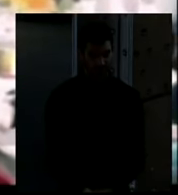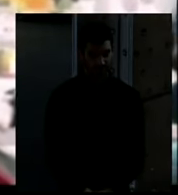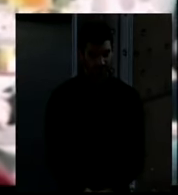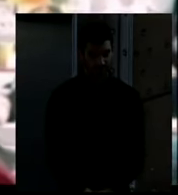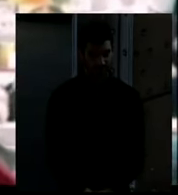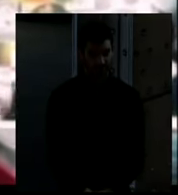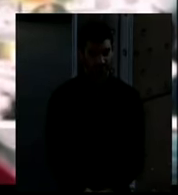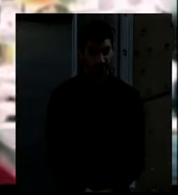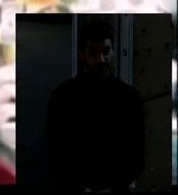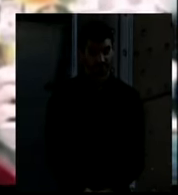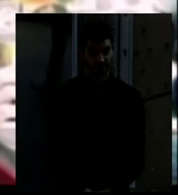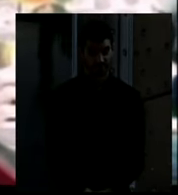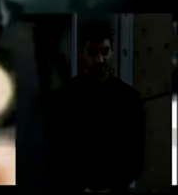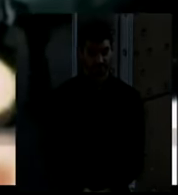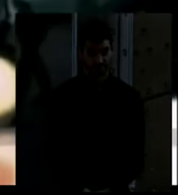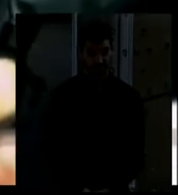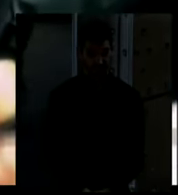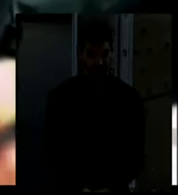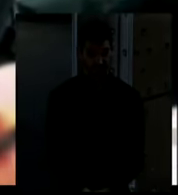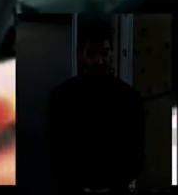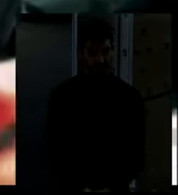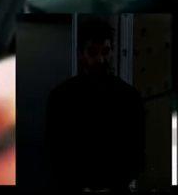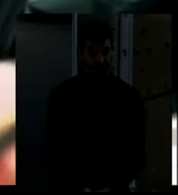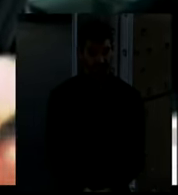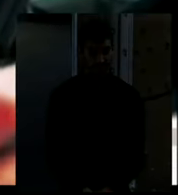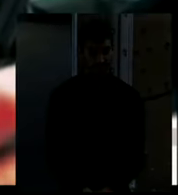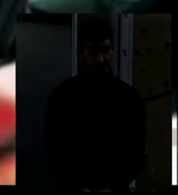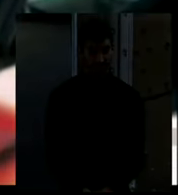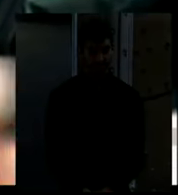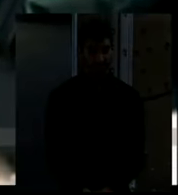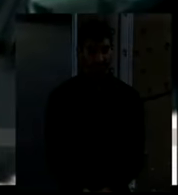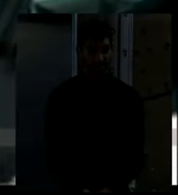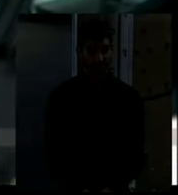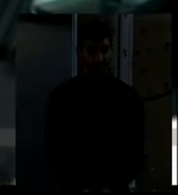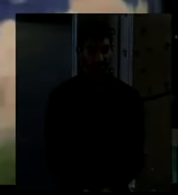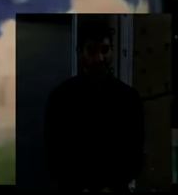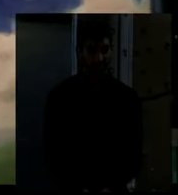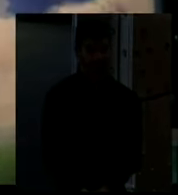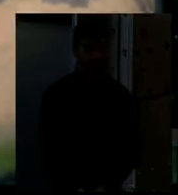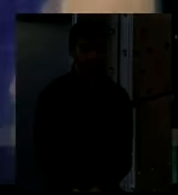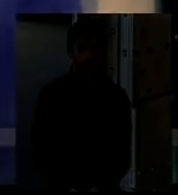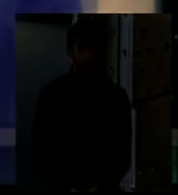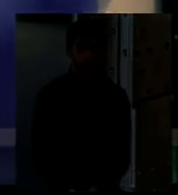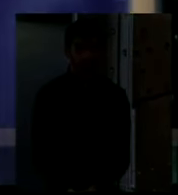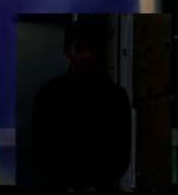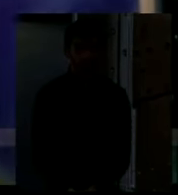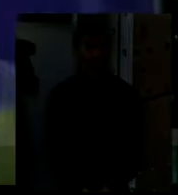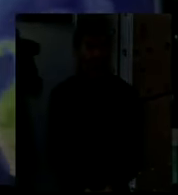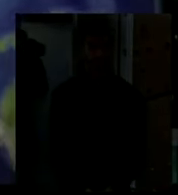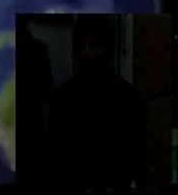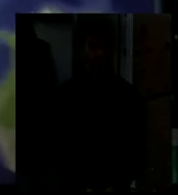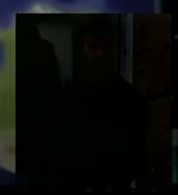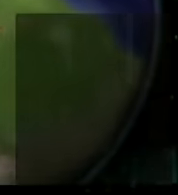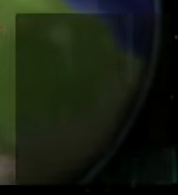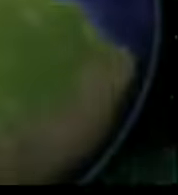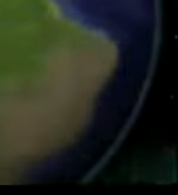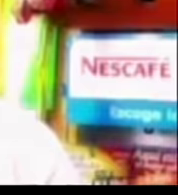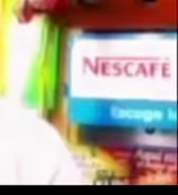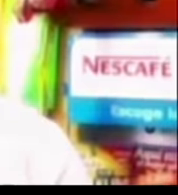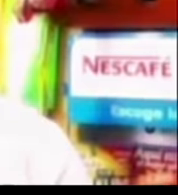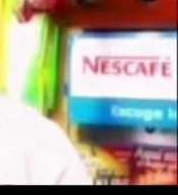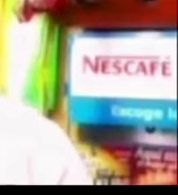negocio. Aquí, Linda, la tendera, registra todas sus operaciones gracias a esta tecnología importada directamente desde